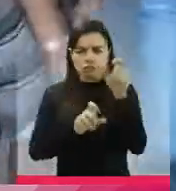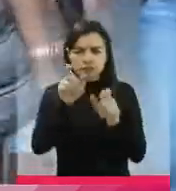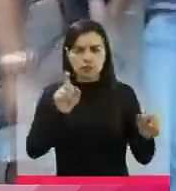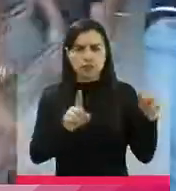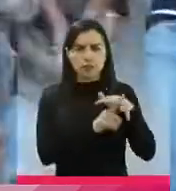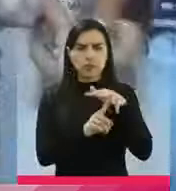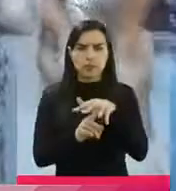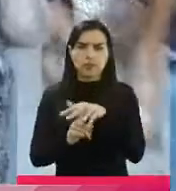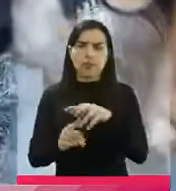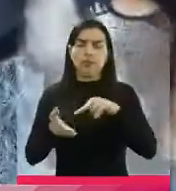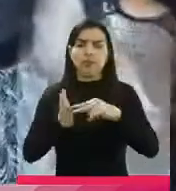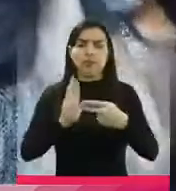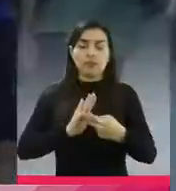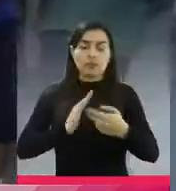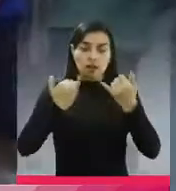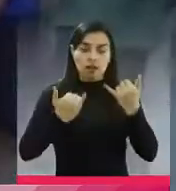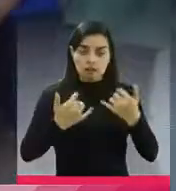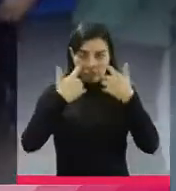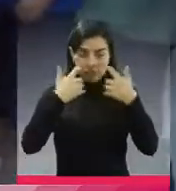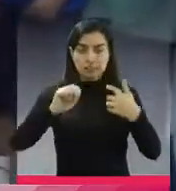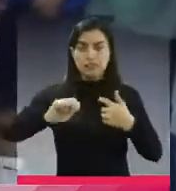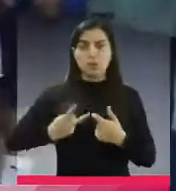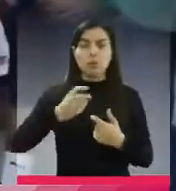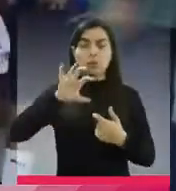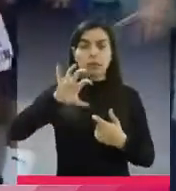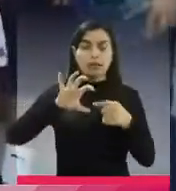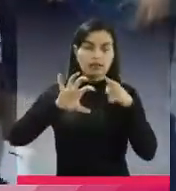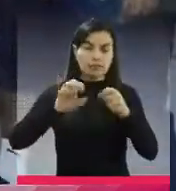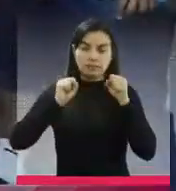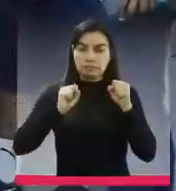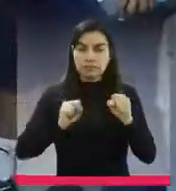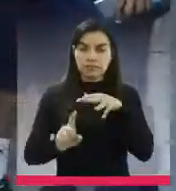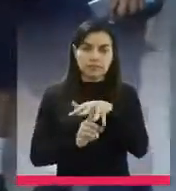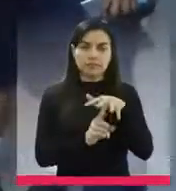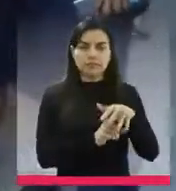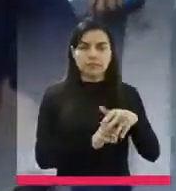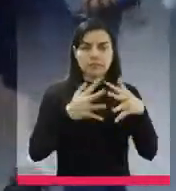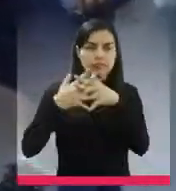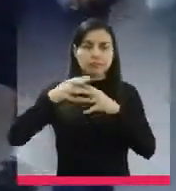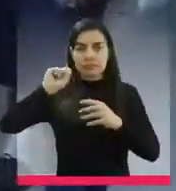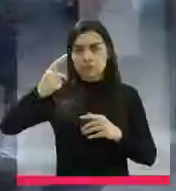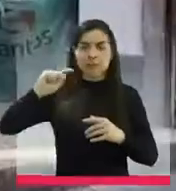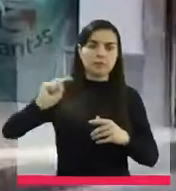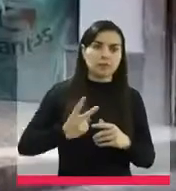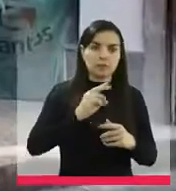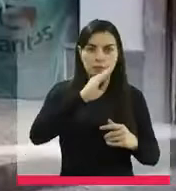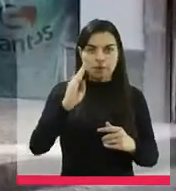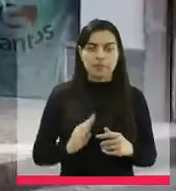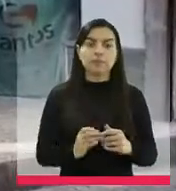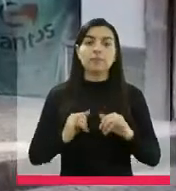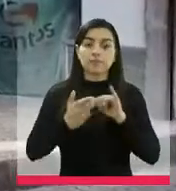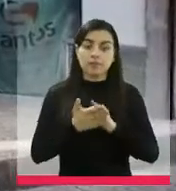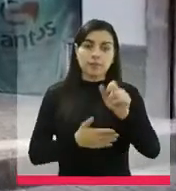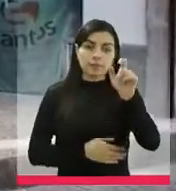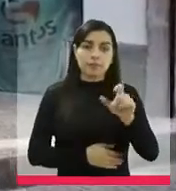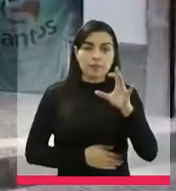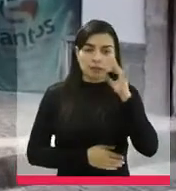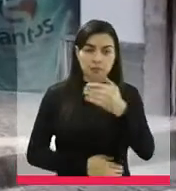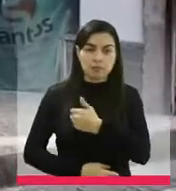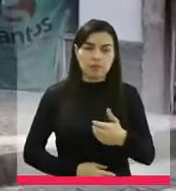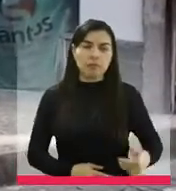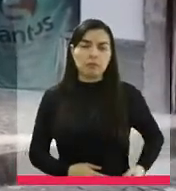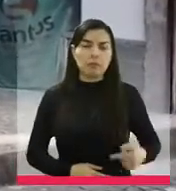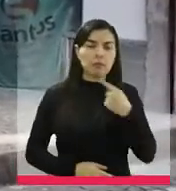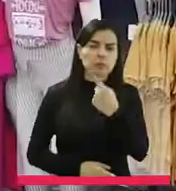en el mundo con mayor número de infectados detrás de los eeuu aunque su presidente ya ir bolsonaro ha dicho que la curva se ha estabilizado